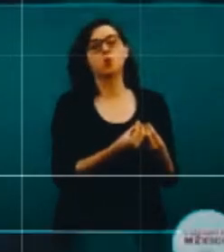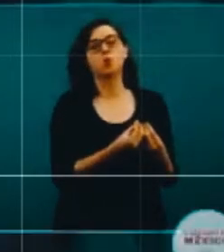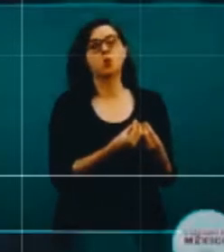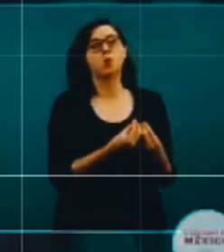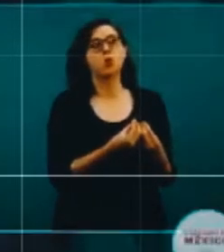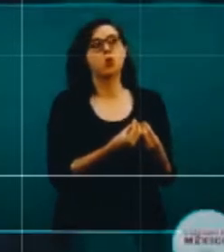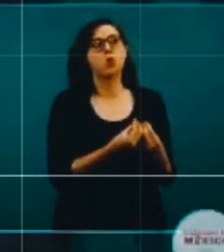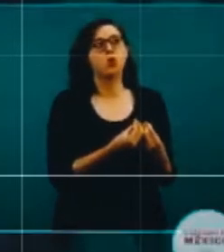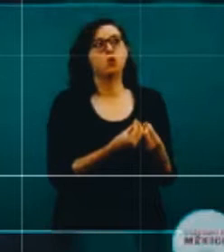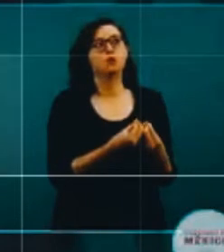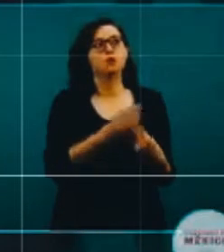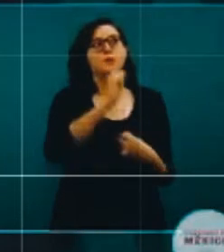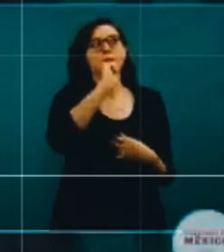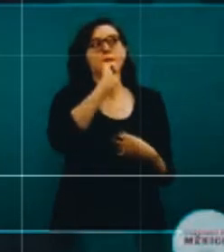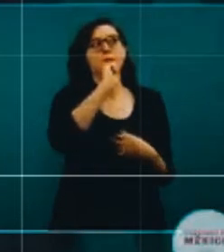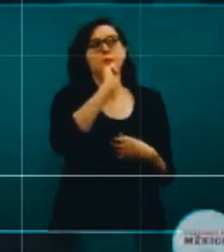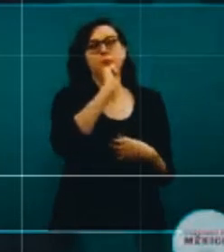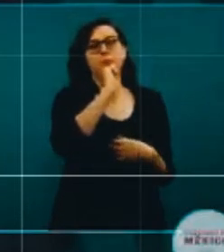que